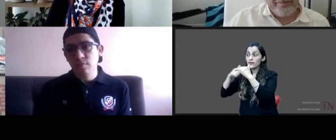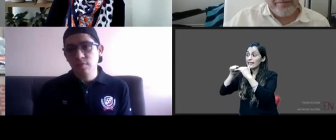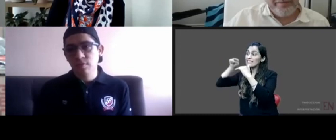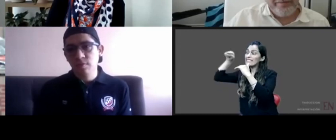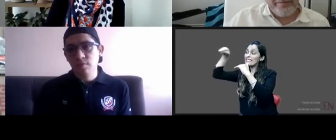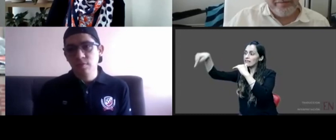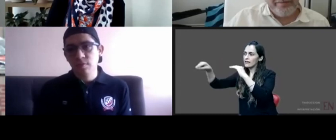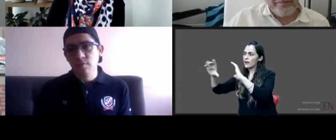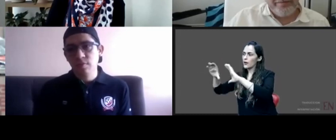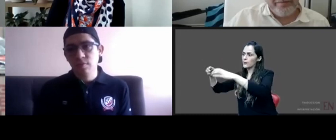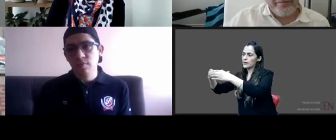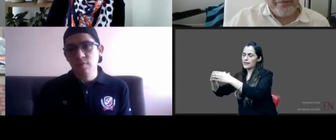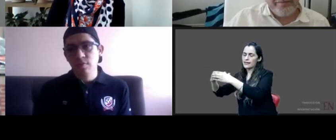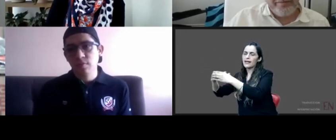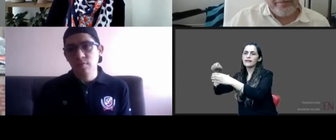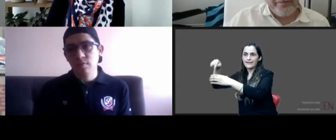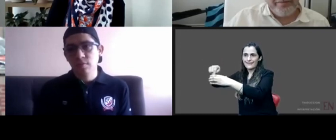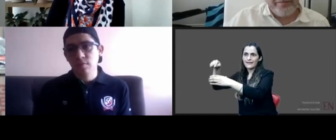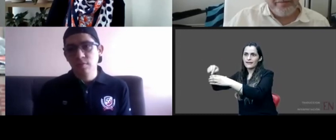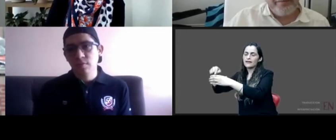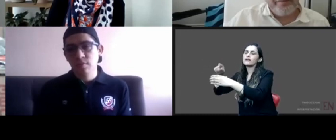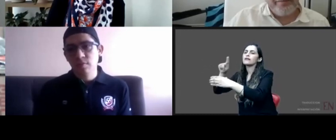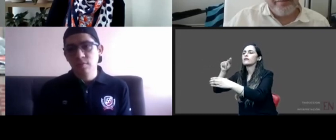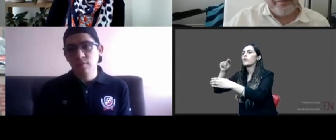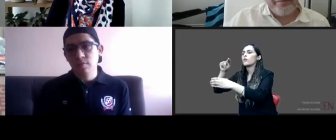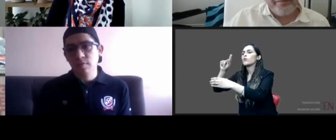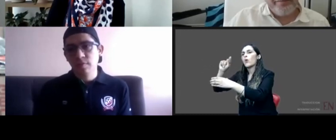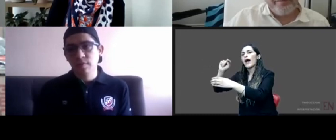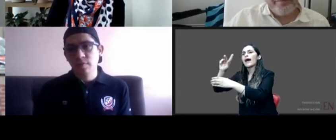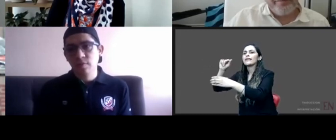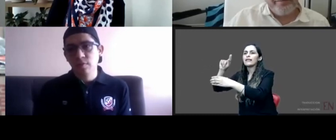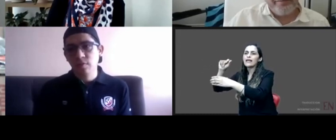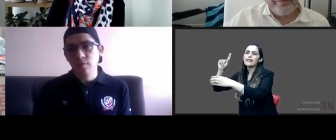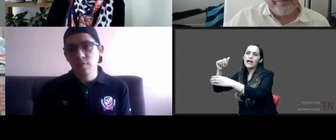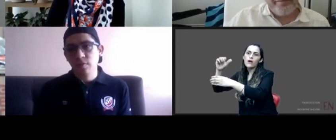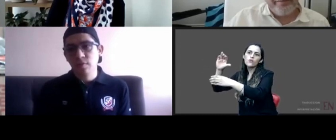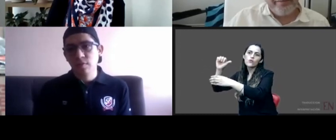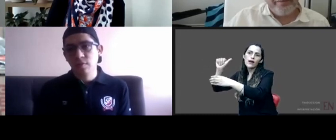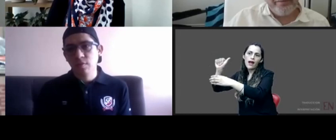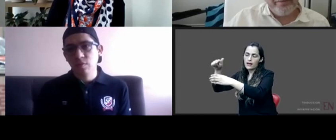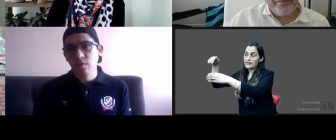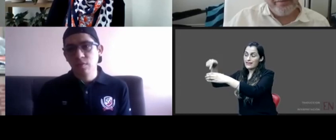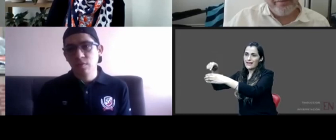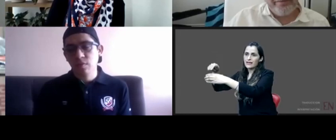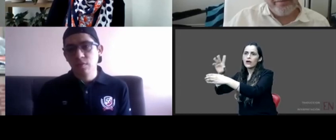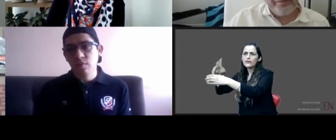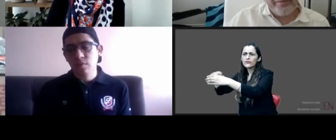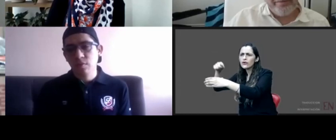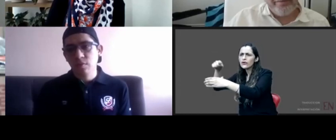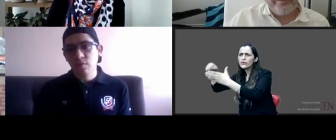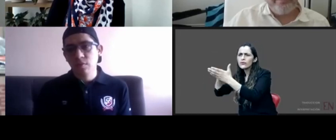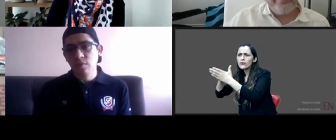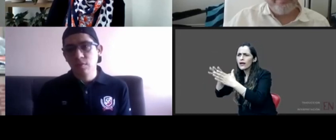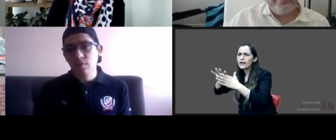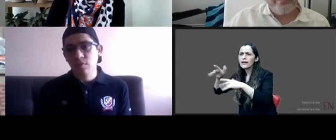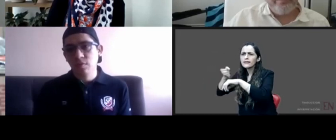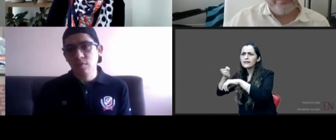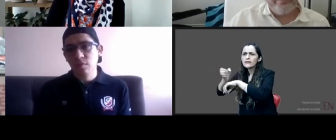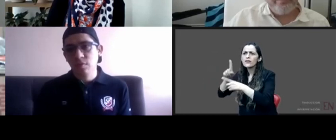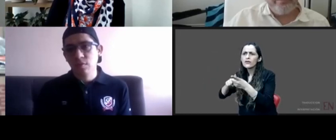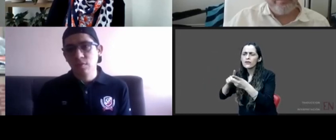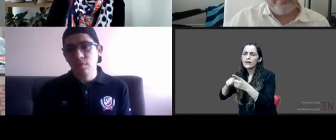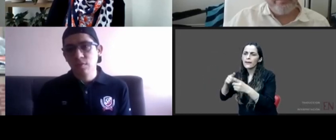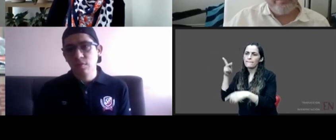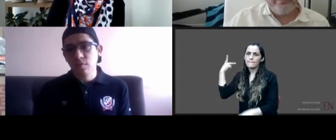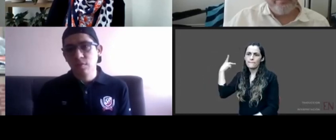En mi municipio es Huatlatlauca y esta pertenece al estado de Puebla. Actualmente me encuentro en